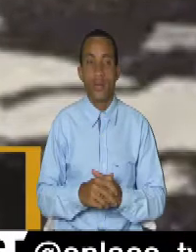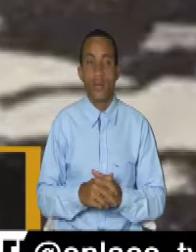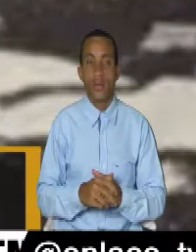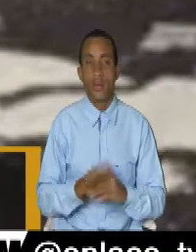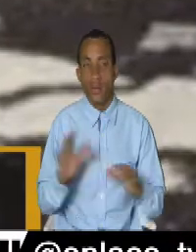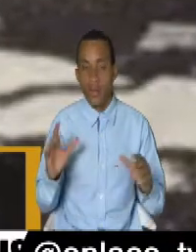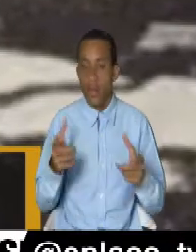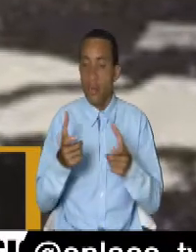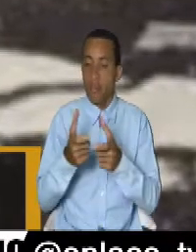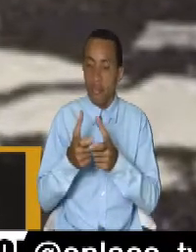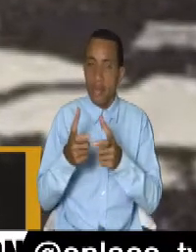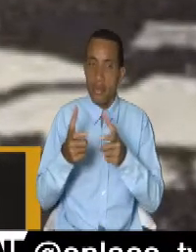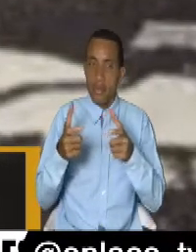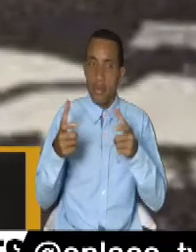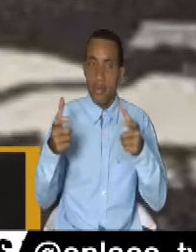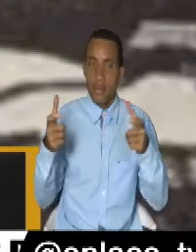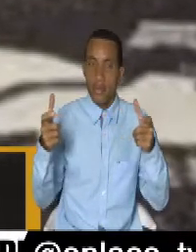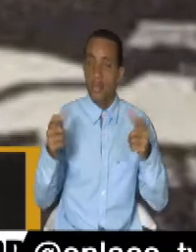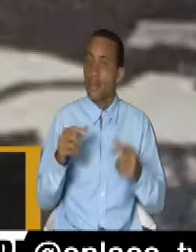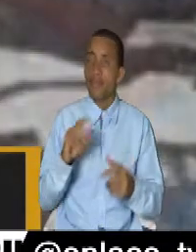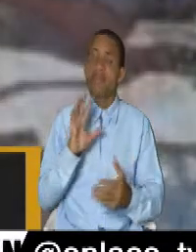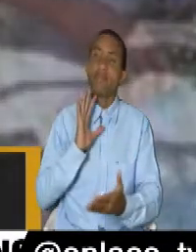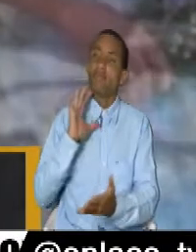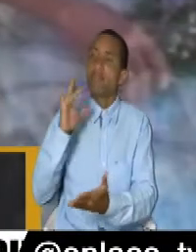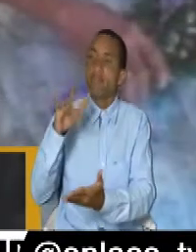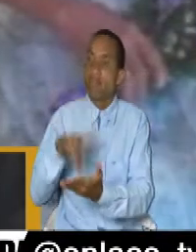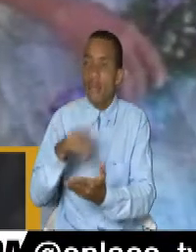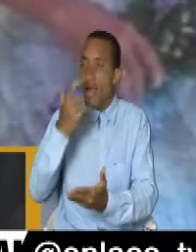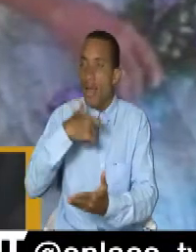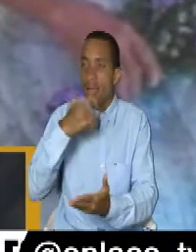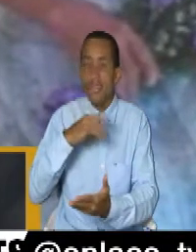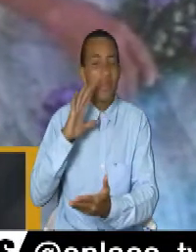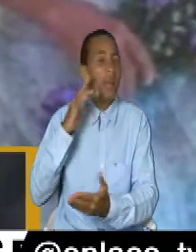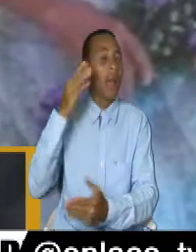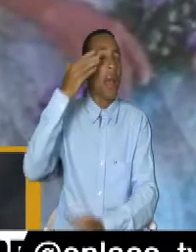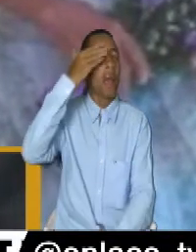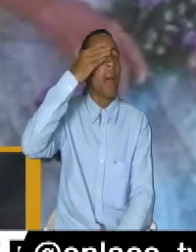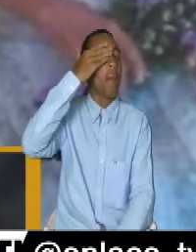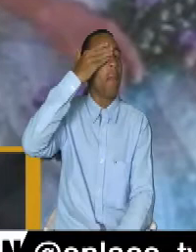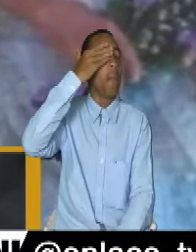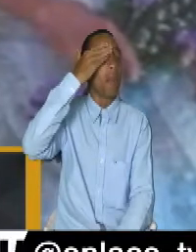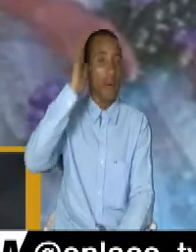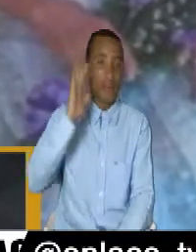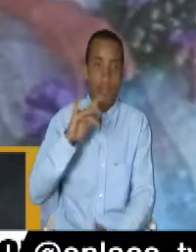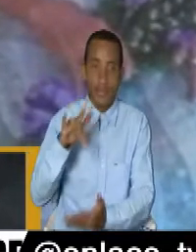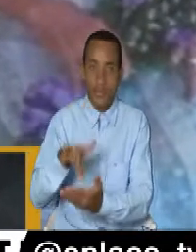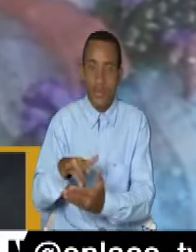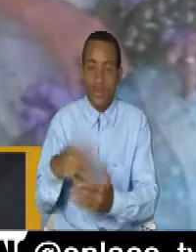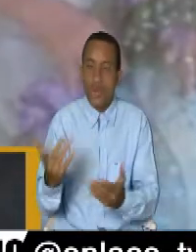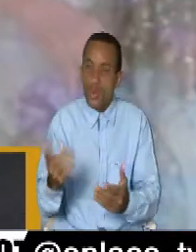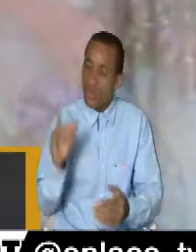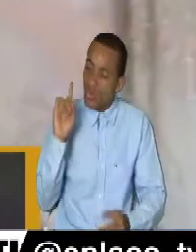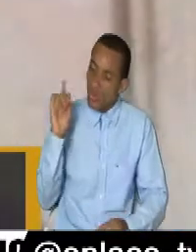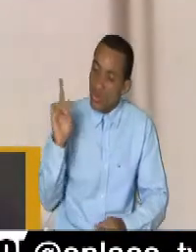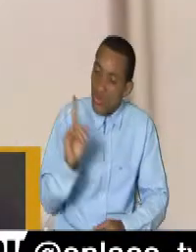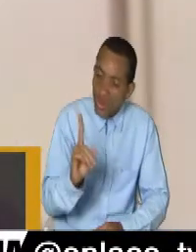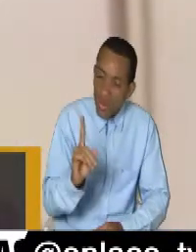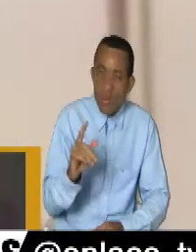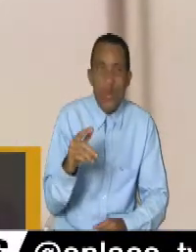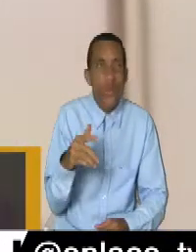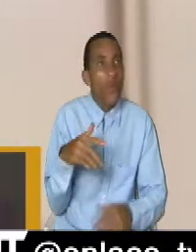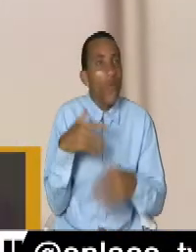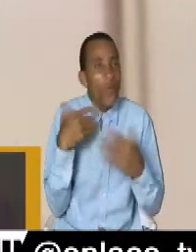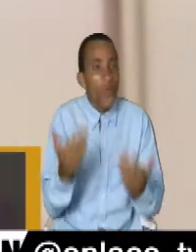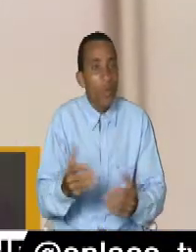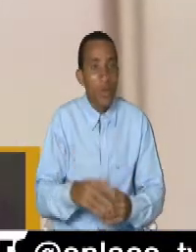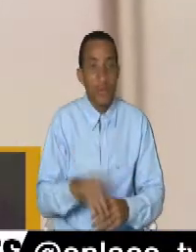poblado, pero ya tengo tiempo que no voy allá. ¿Cuál cree usted que es el secreto para uno llegar a los 100 años? ¿Quién sabe? Me dicen